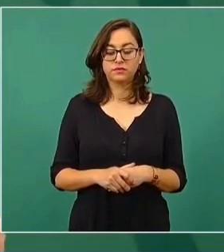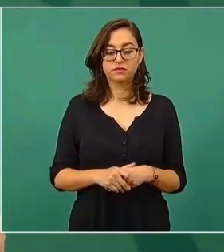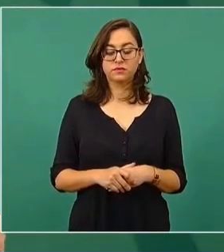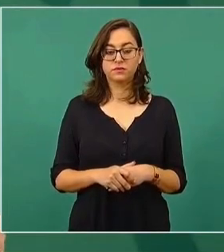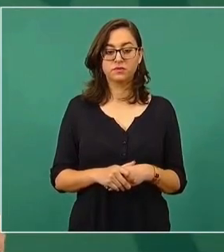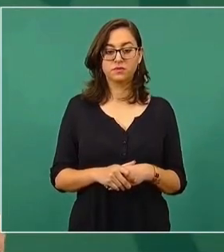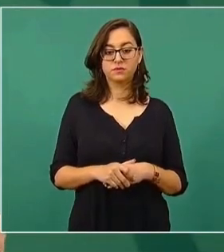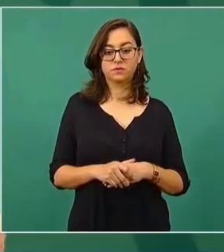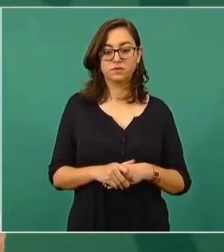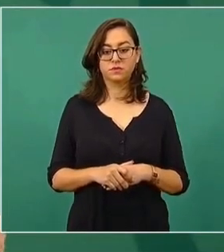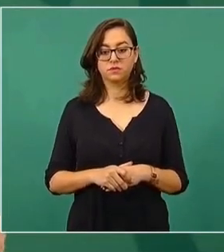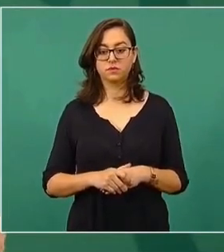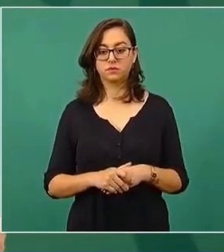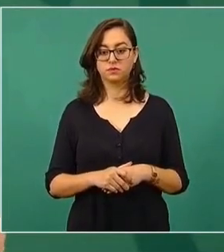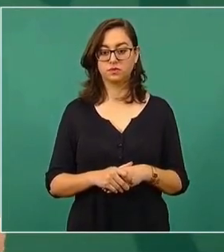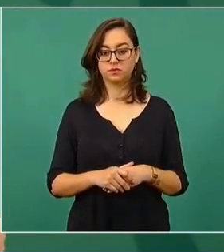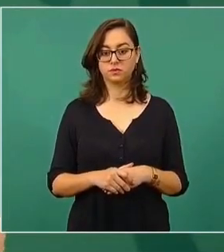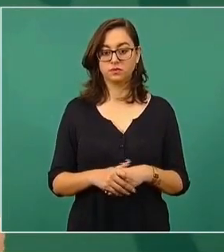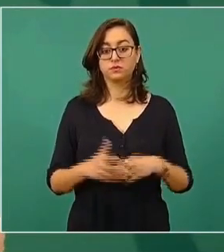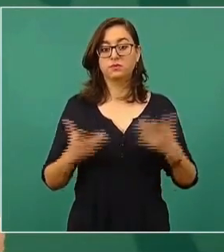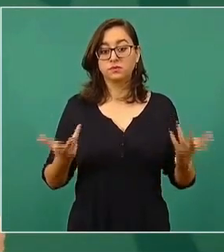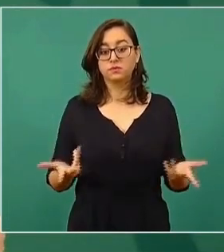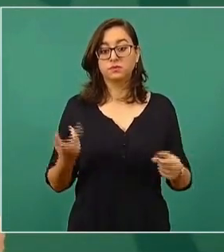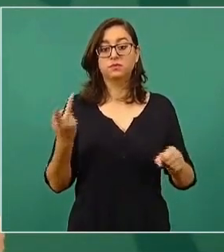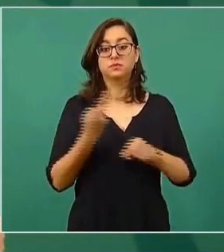se supone que ese avión